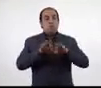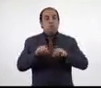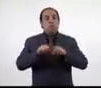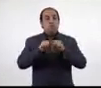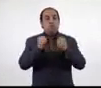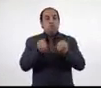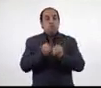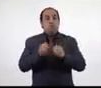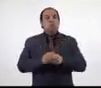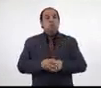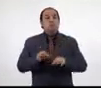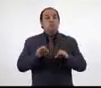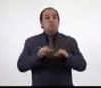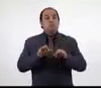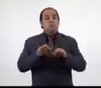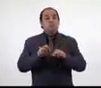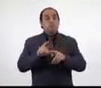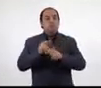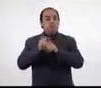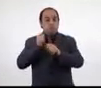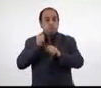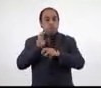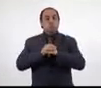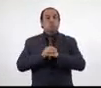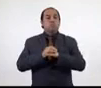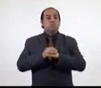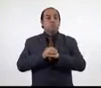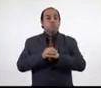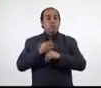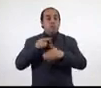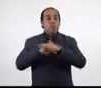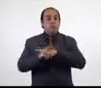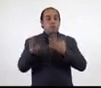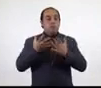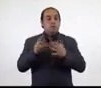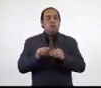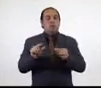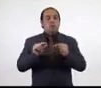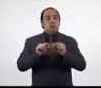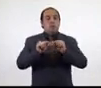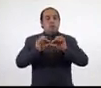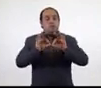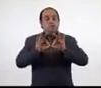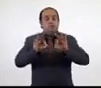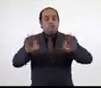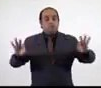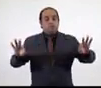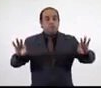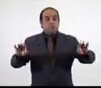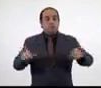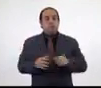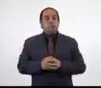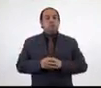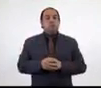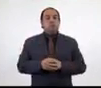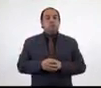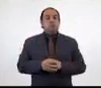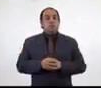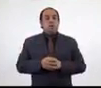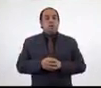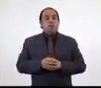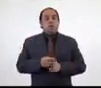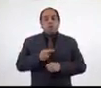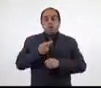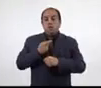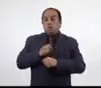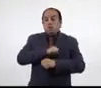Metro realizaron el tensado del cableado aéreo afectado. En lo que respecta a los especialistas de la